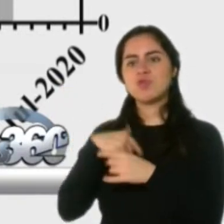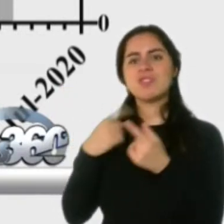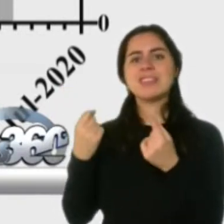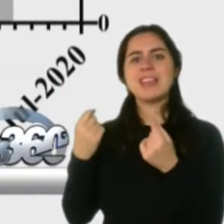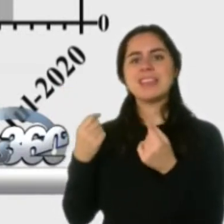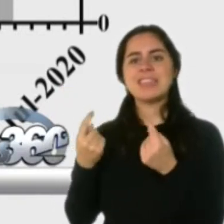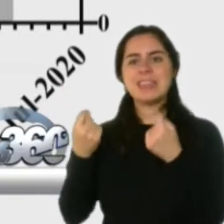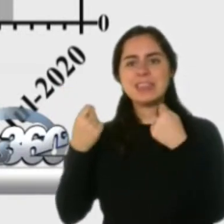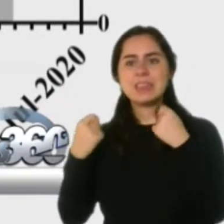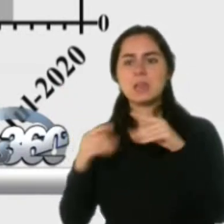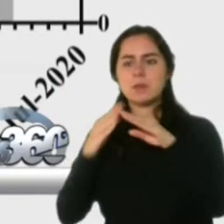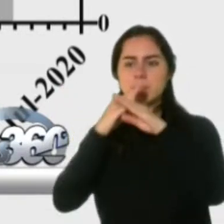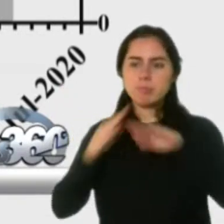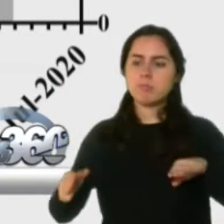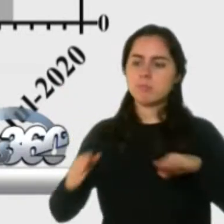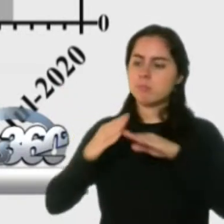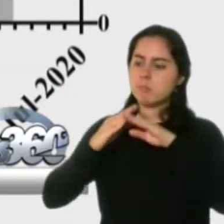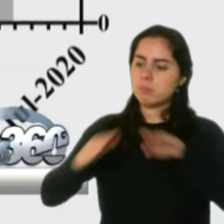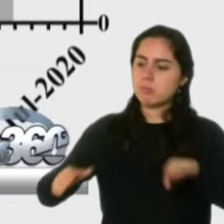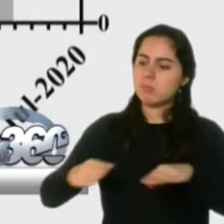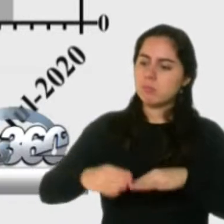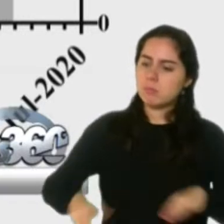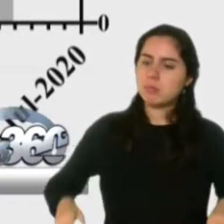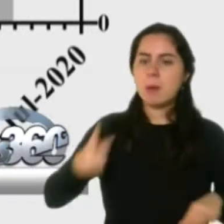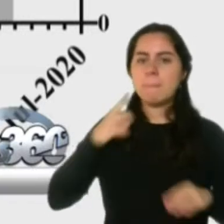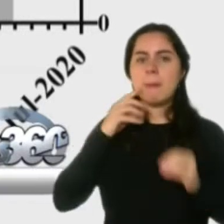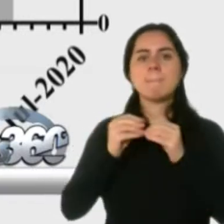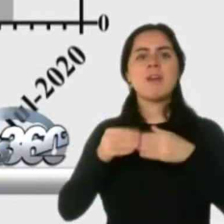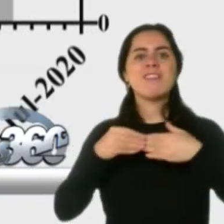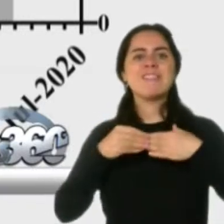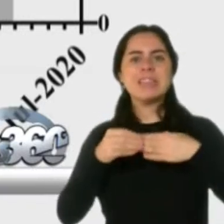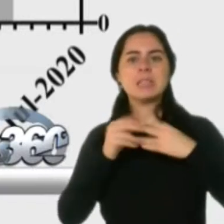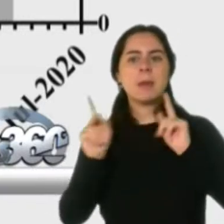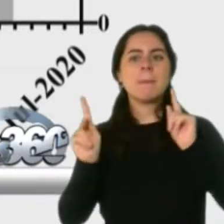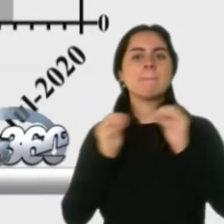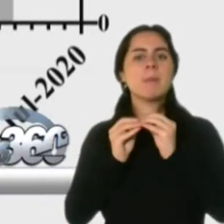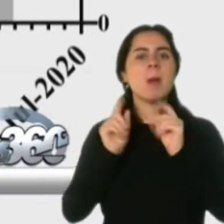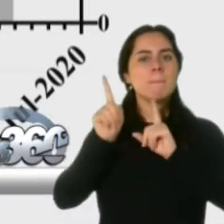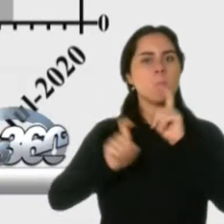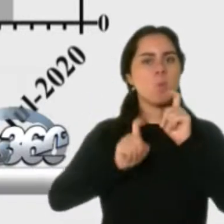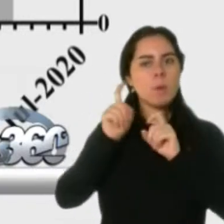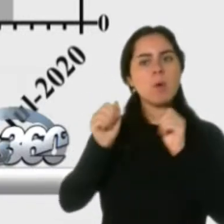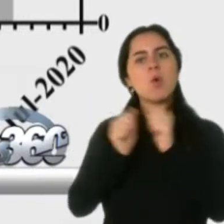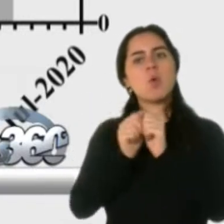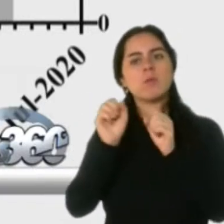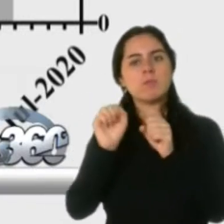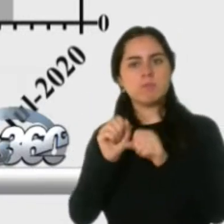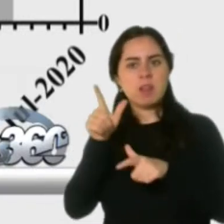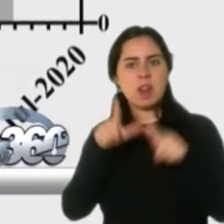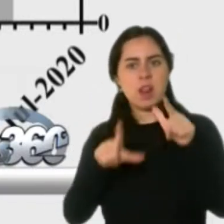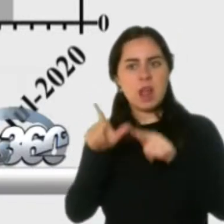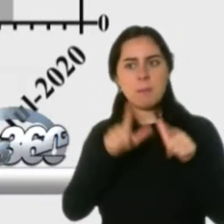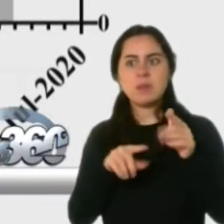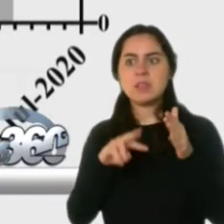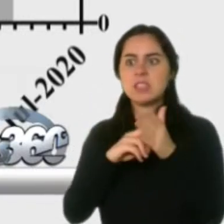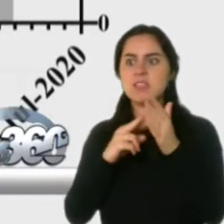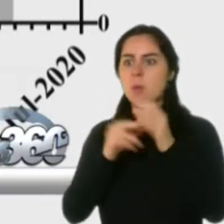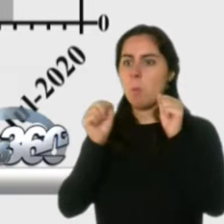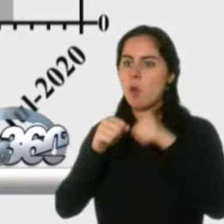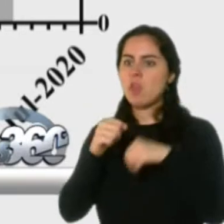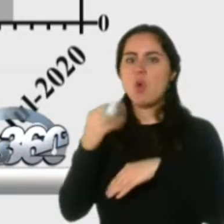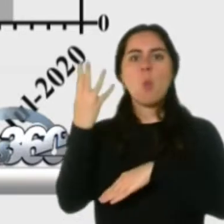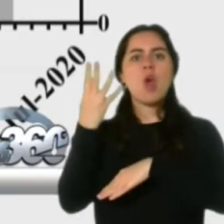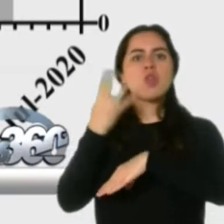en conjunto con los laboratorios hasta que, como dijo el doctor Valencia, podemos estar haciendo hasta 4,000